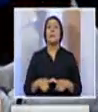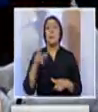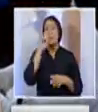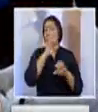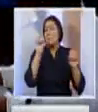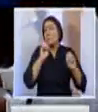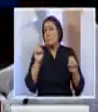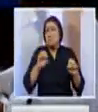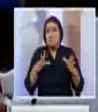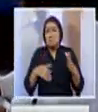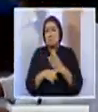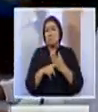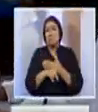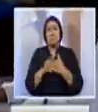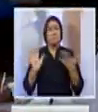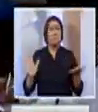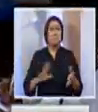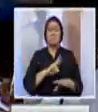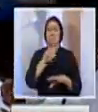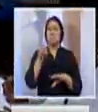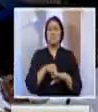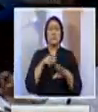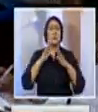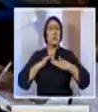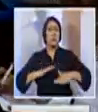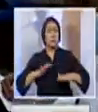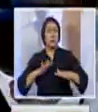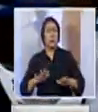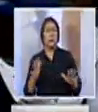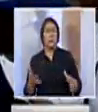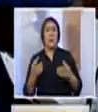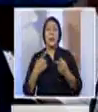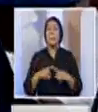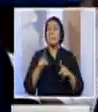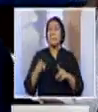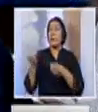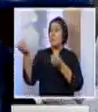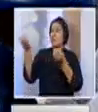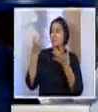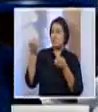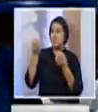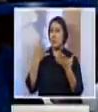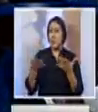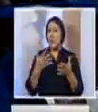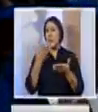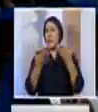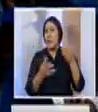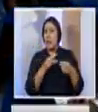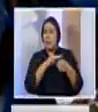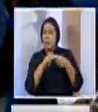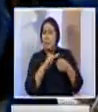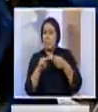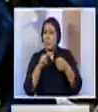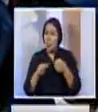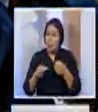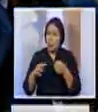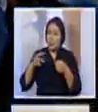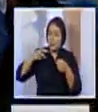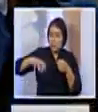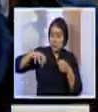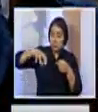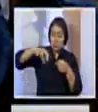con total tranquilidad. Sin embargo, pues nos ha llegado información que en los municipios que se encuentran alrededor de